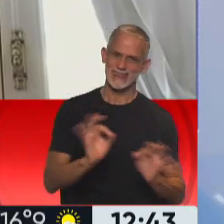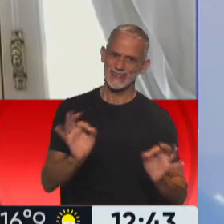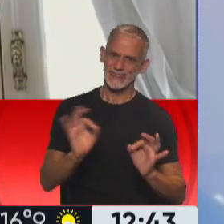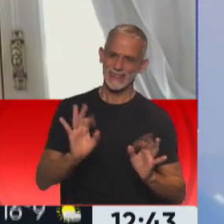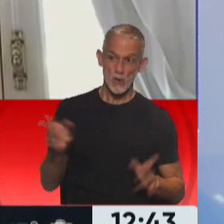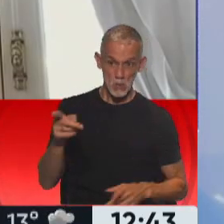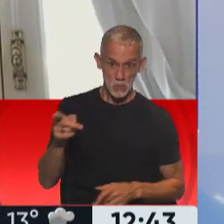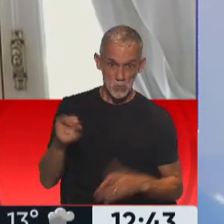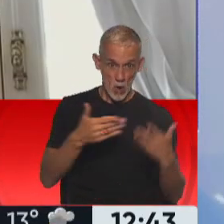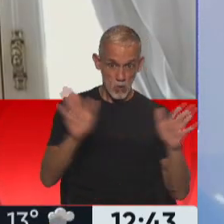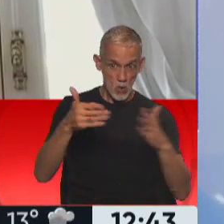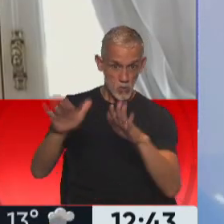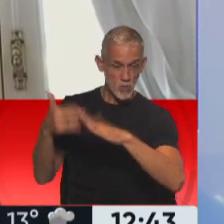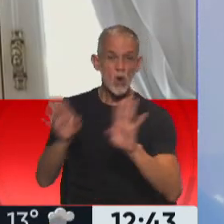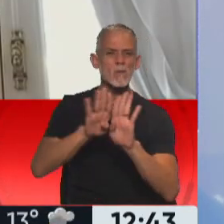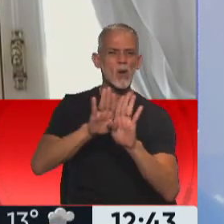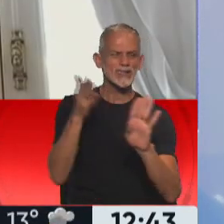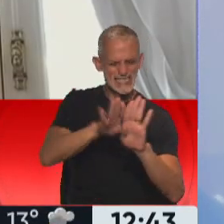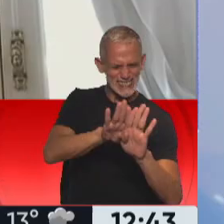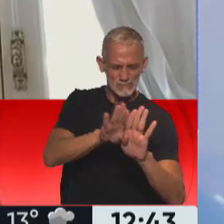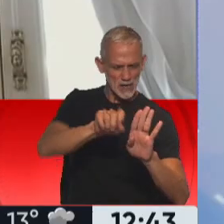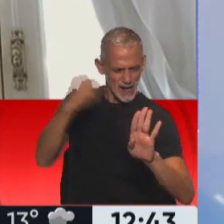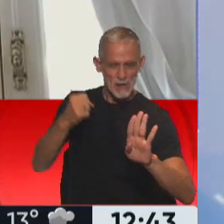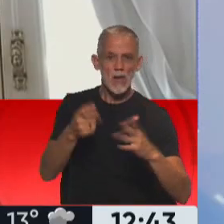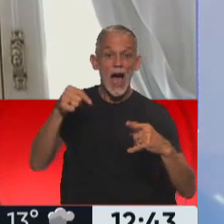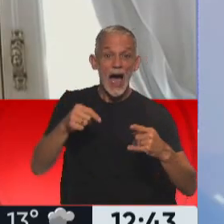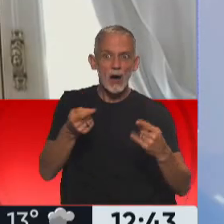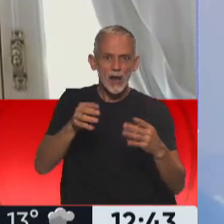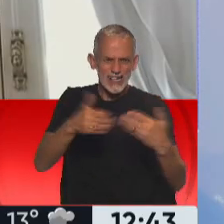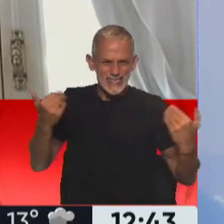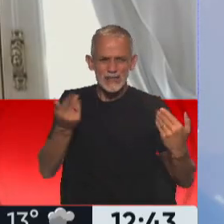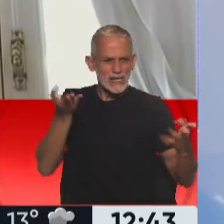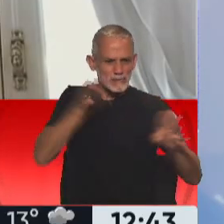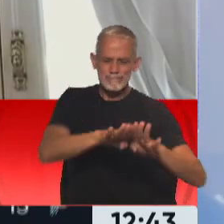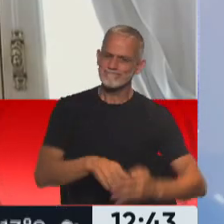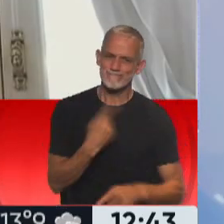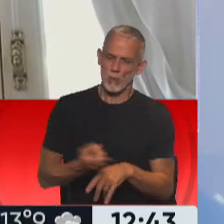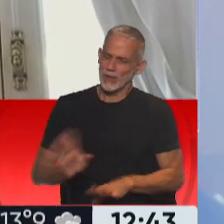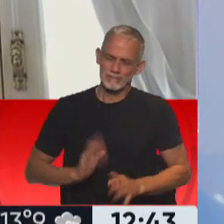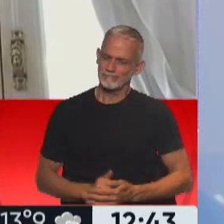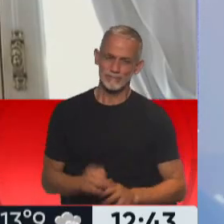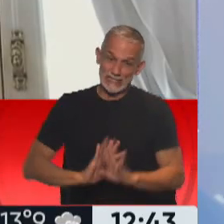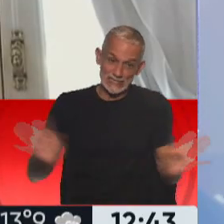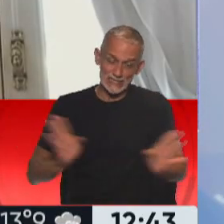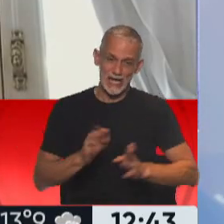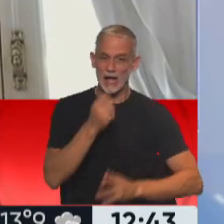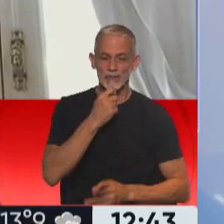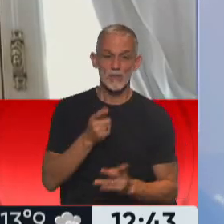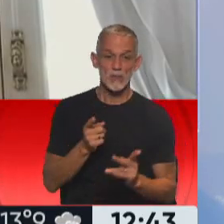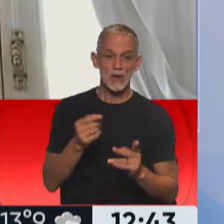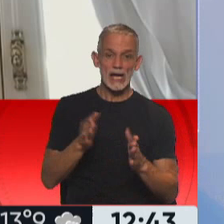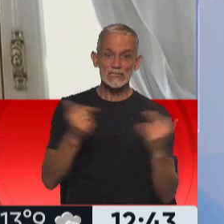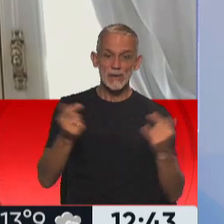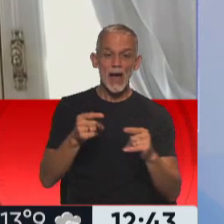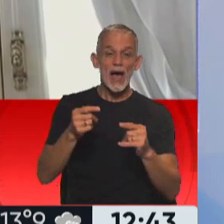mí me parece que abrió puertas que son muy difíciles de clausurar hoy en día, ¿no? O sea, como el andarivel por el que puso a